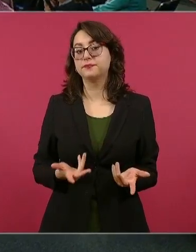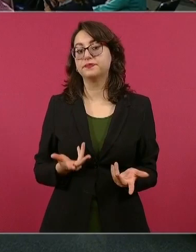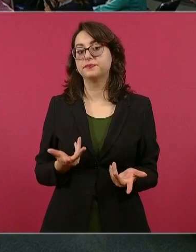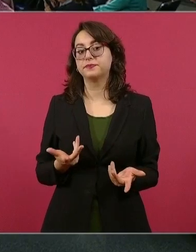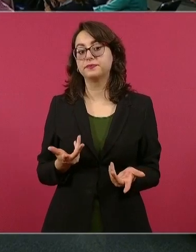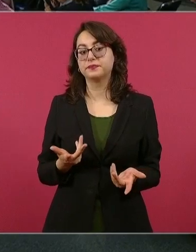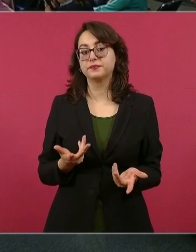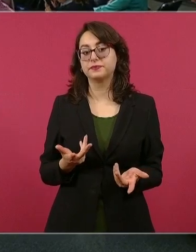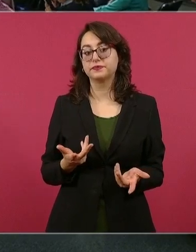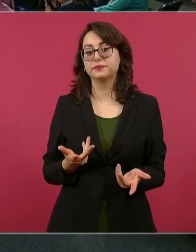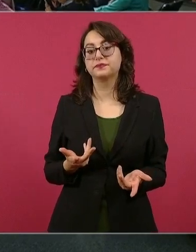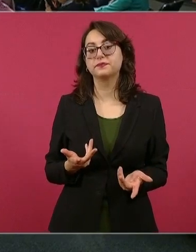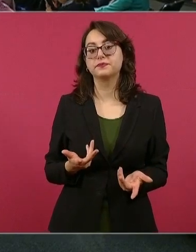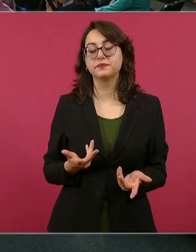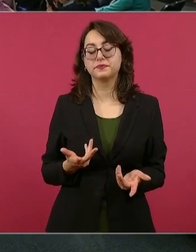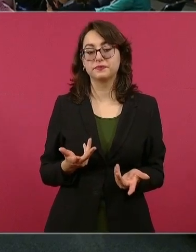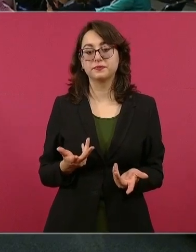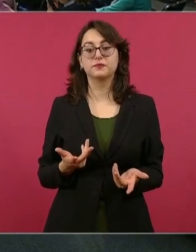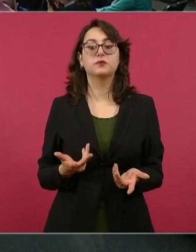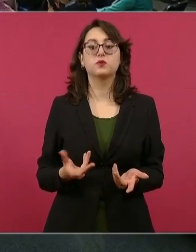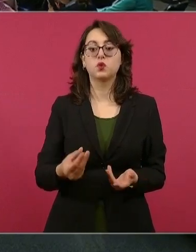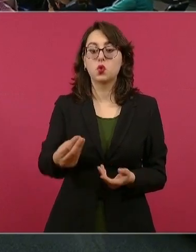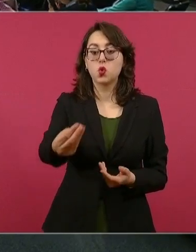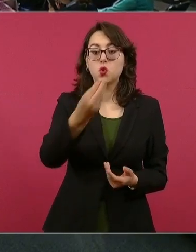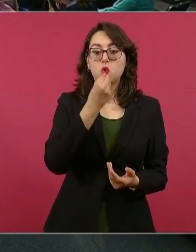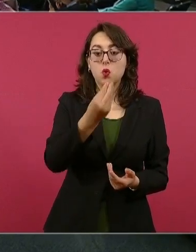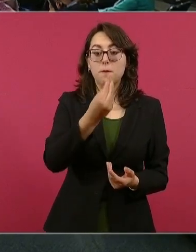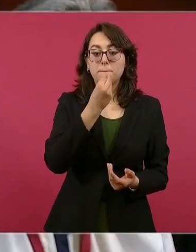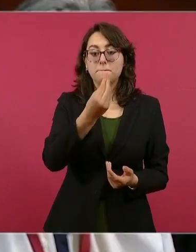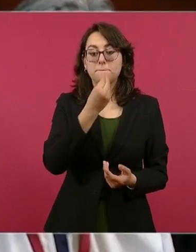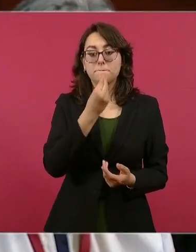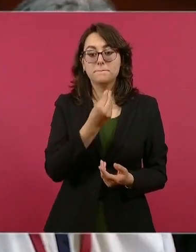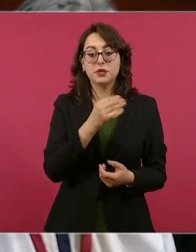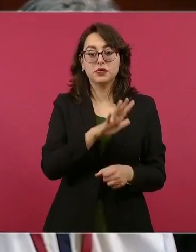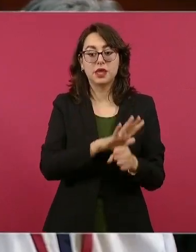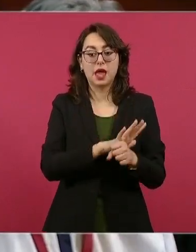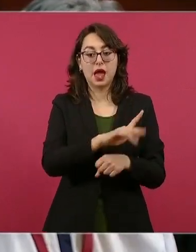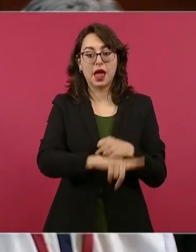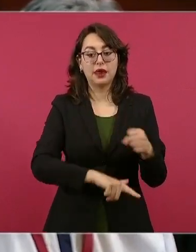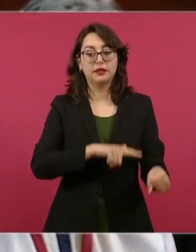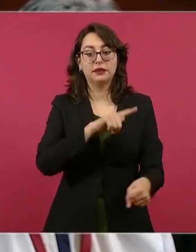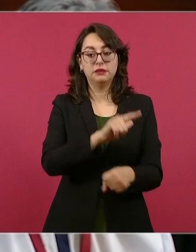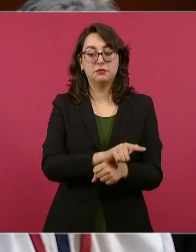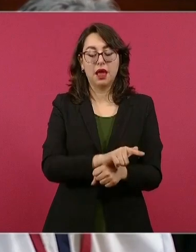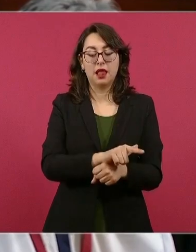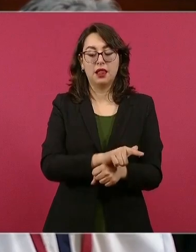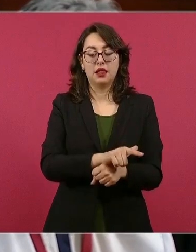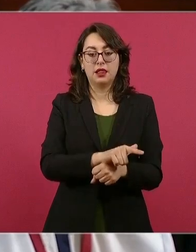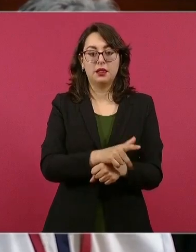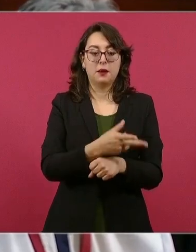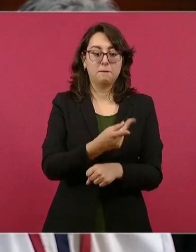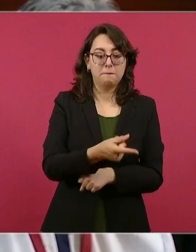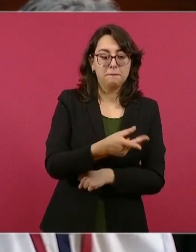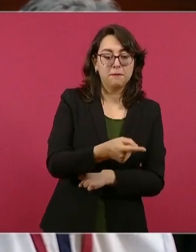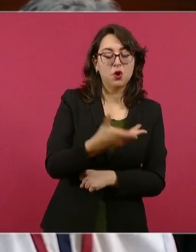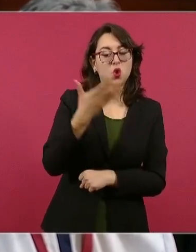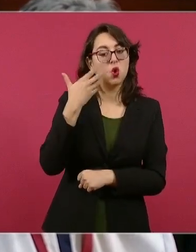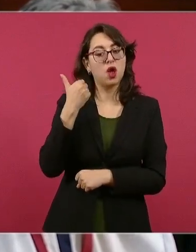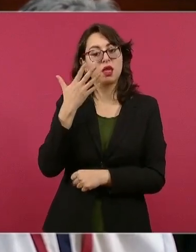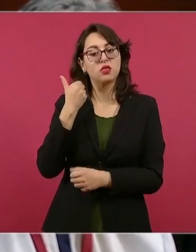en un futuro la eliminación del IVA en alimentos a animales de compañía en particular, que son los perros, los